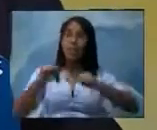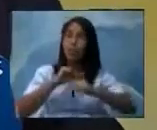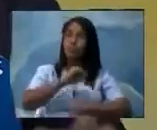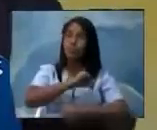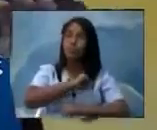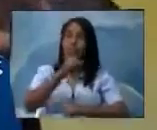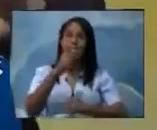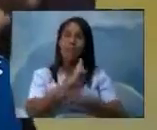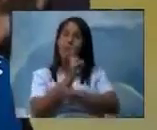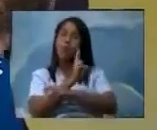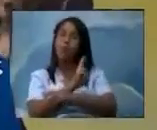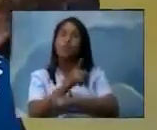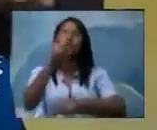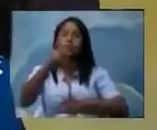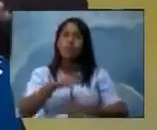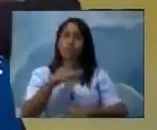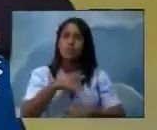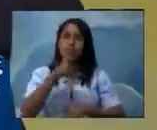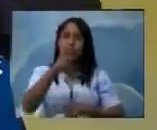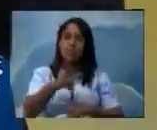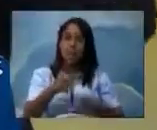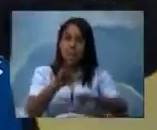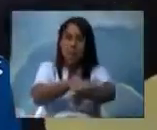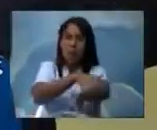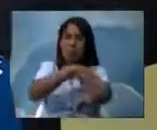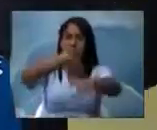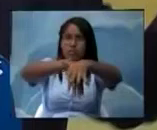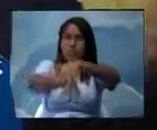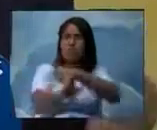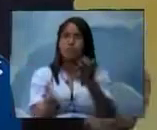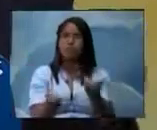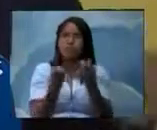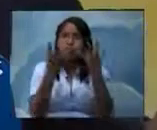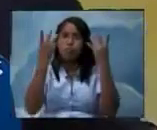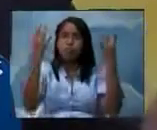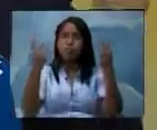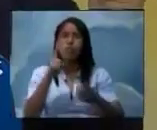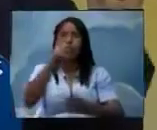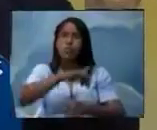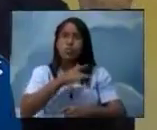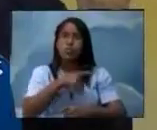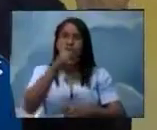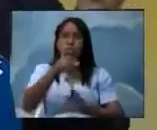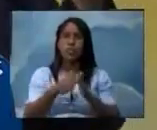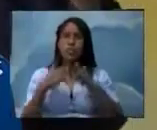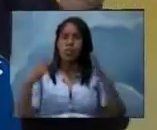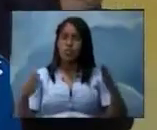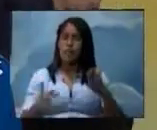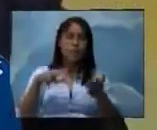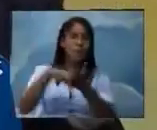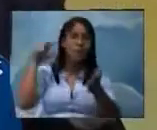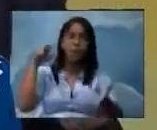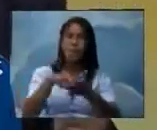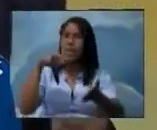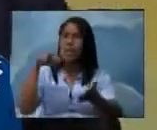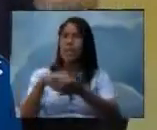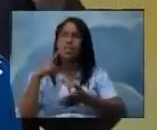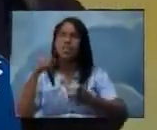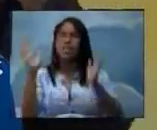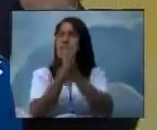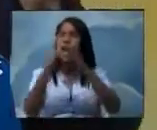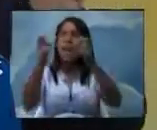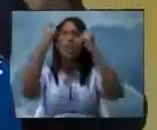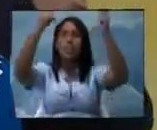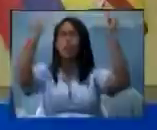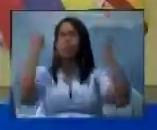moviendo aceleradamente. Usted siente que la piel, los pelos se le van erizando. Usted siente un gana de brincar, de decir un aleluya.